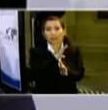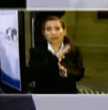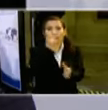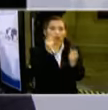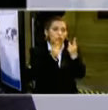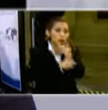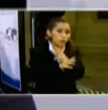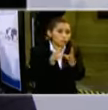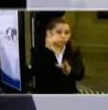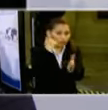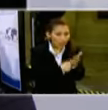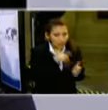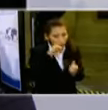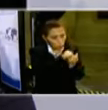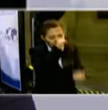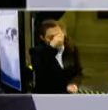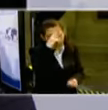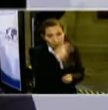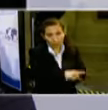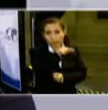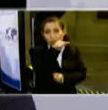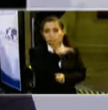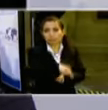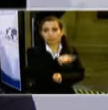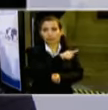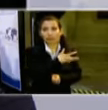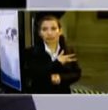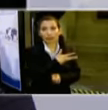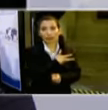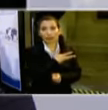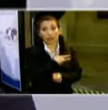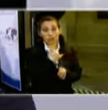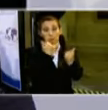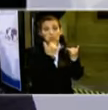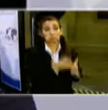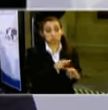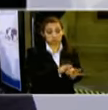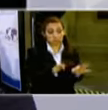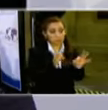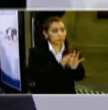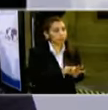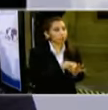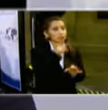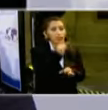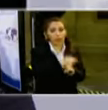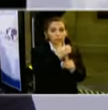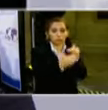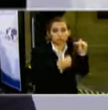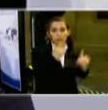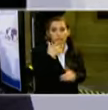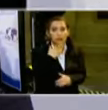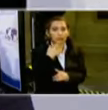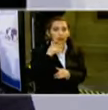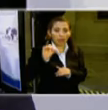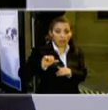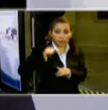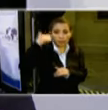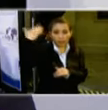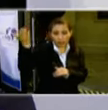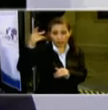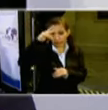factores internos que han tenido un peso importante en el curso de la política exterior